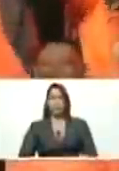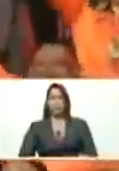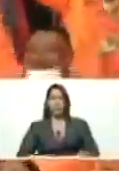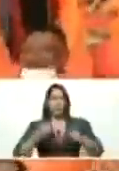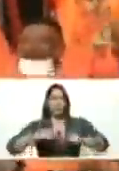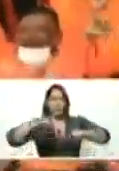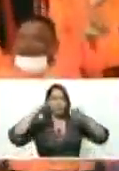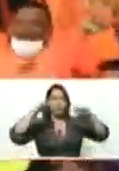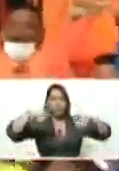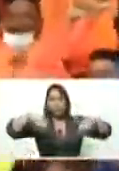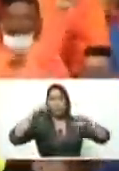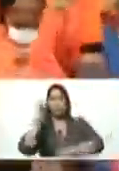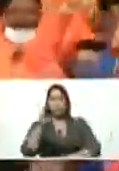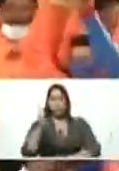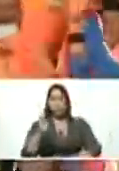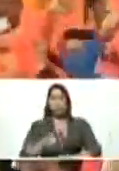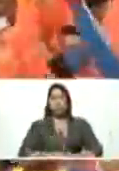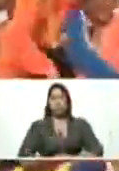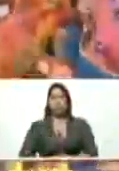las citas